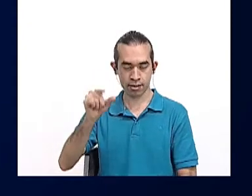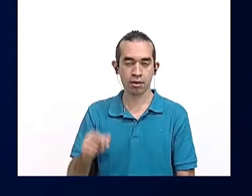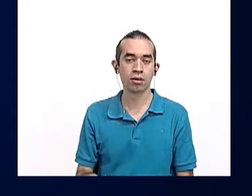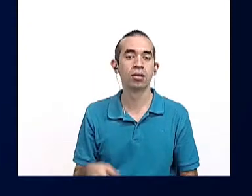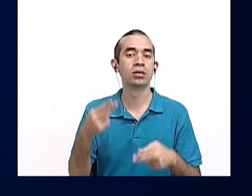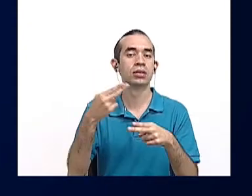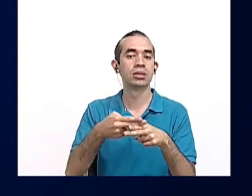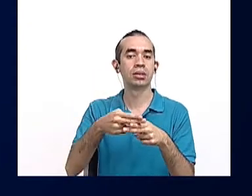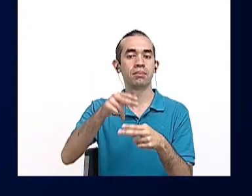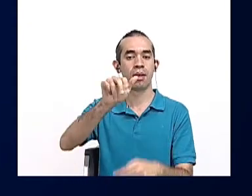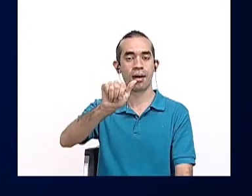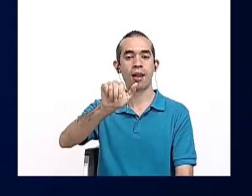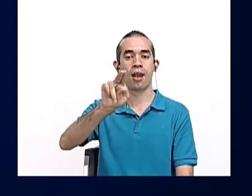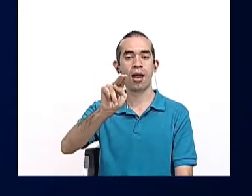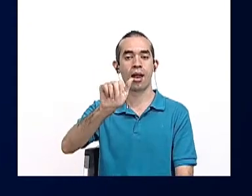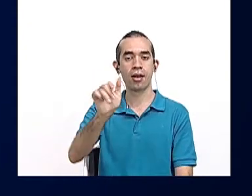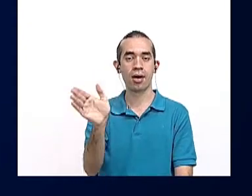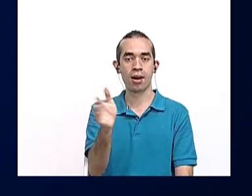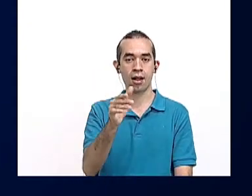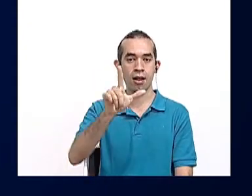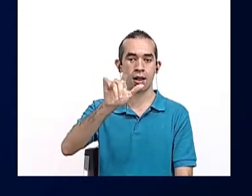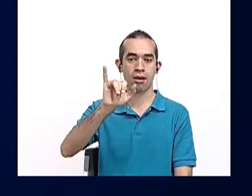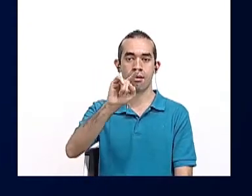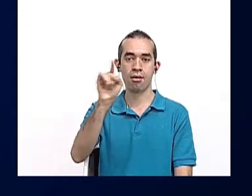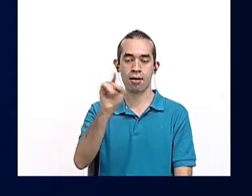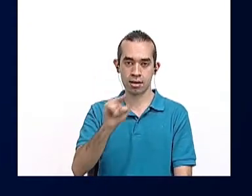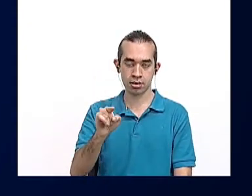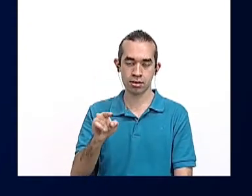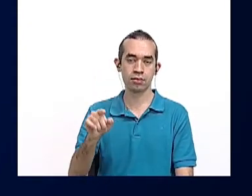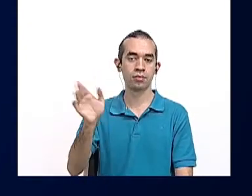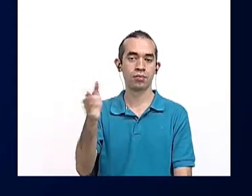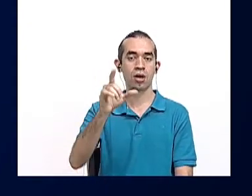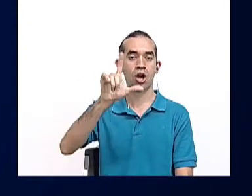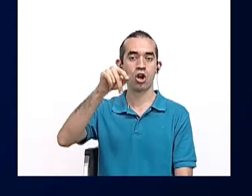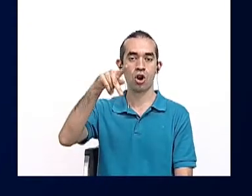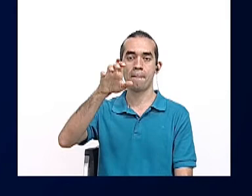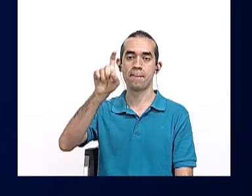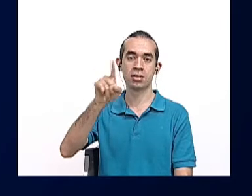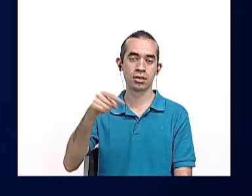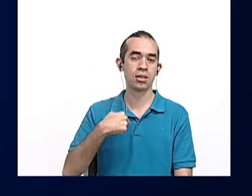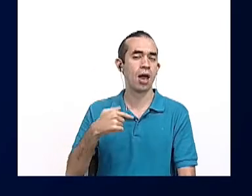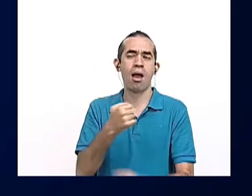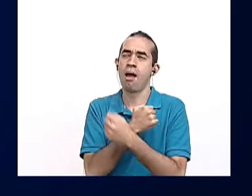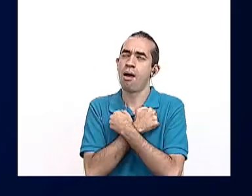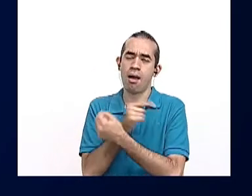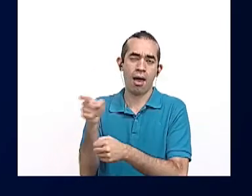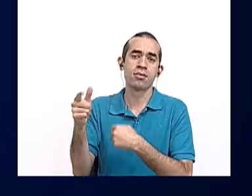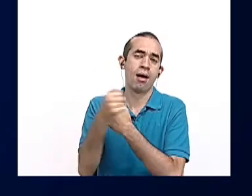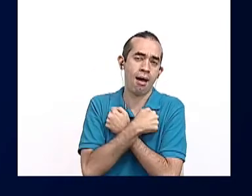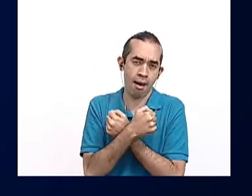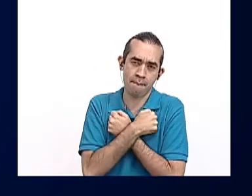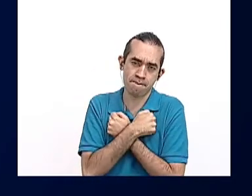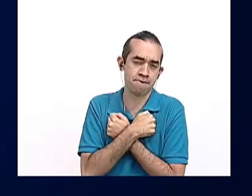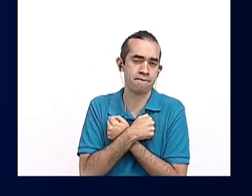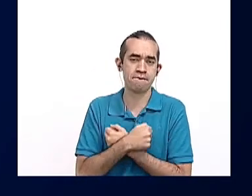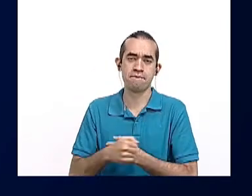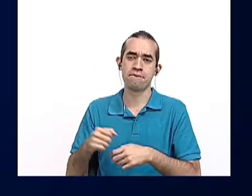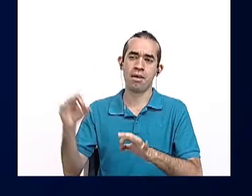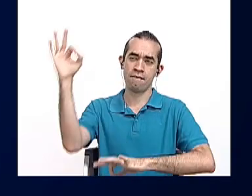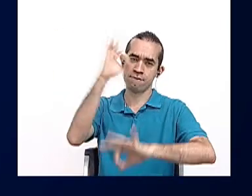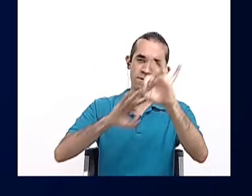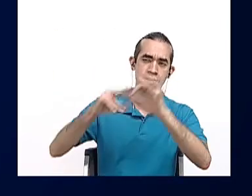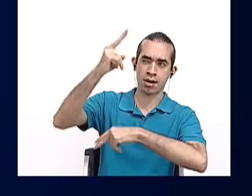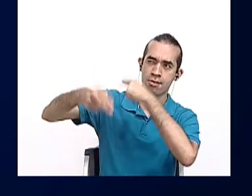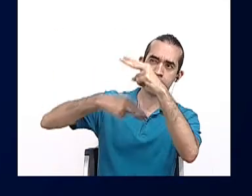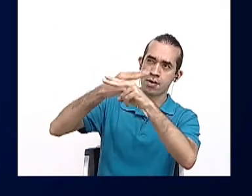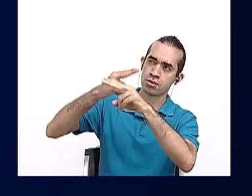Annalise López, que es apasionada por la astrofísica, está en 9º año, pero ya ella estudia sobre la física,